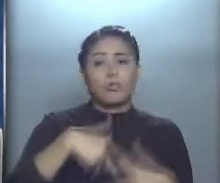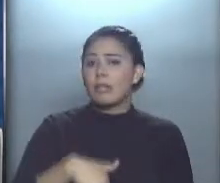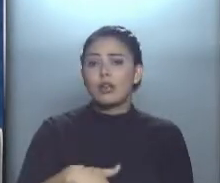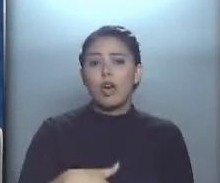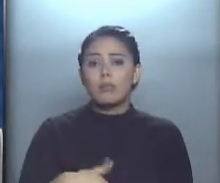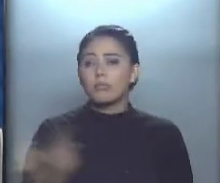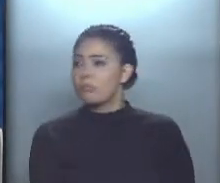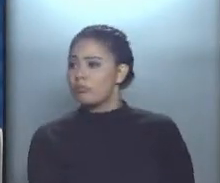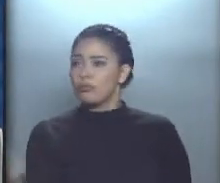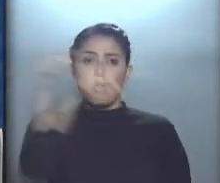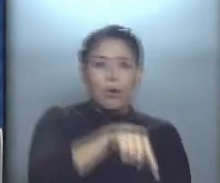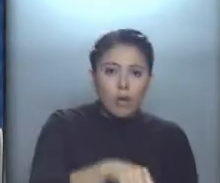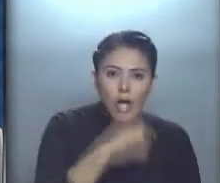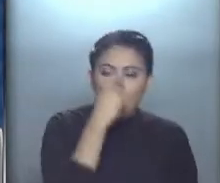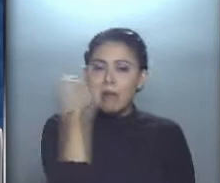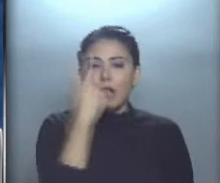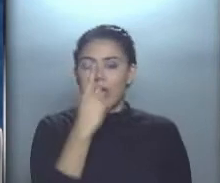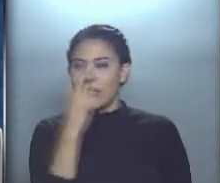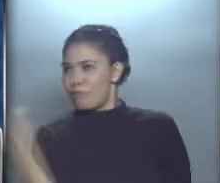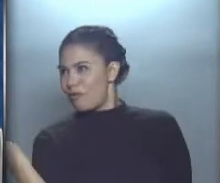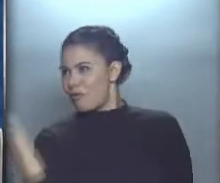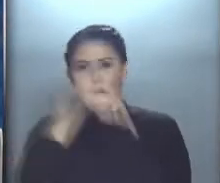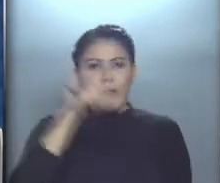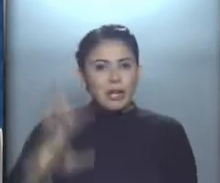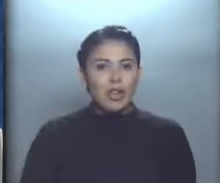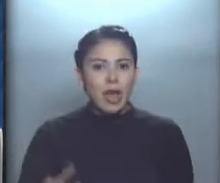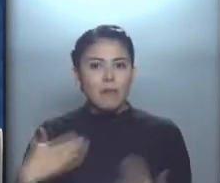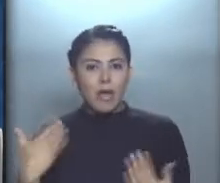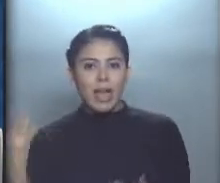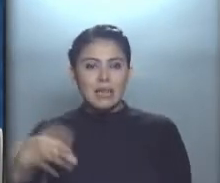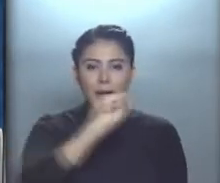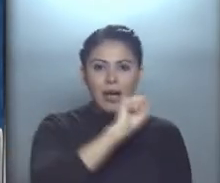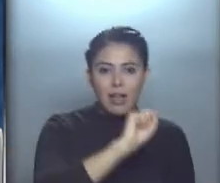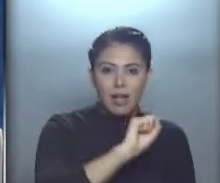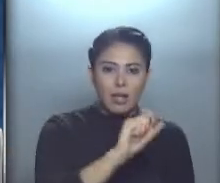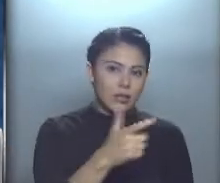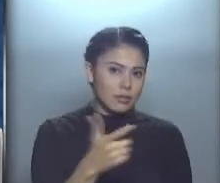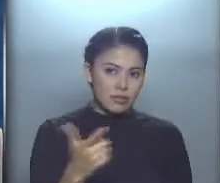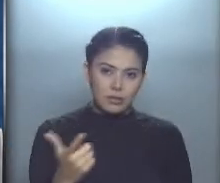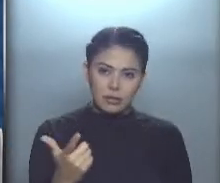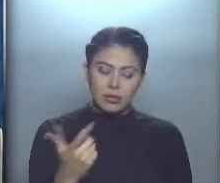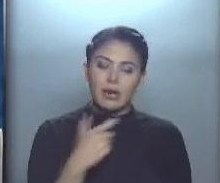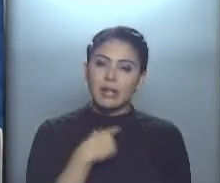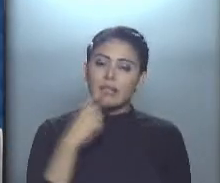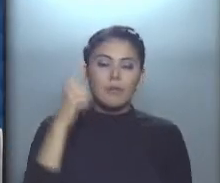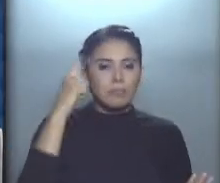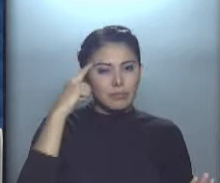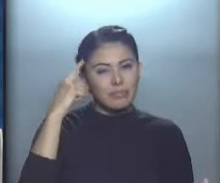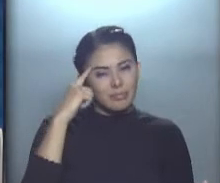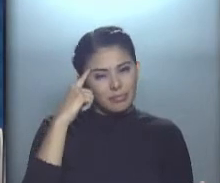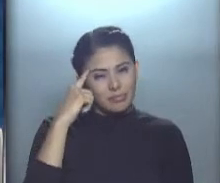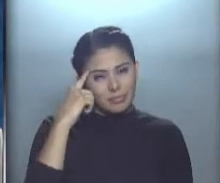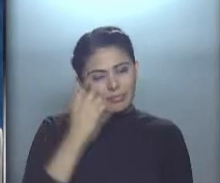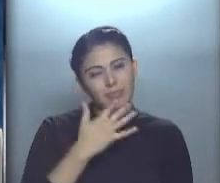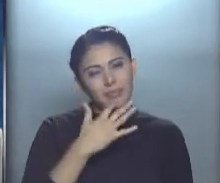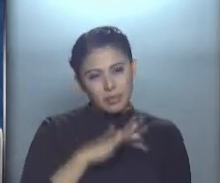automática, a la velocidad supersónica, una persona física puede ser trasladada. Quiero apelar a la sensatez, a la